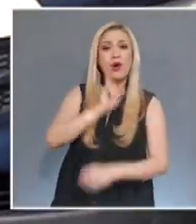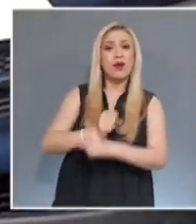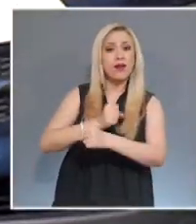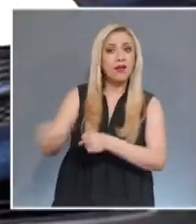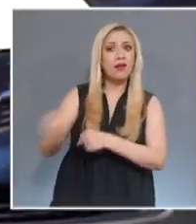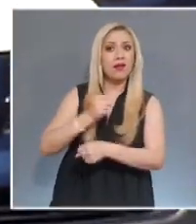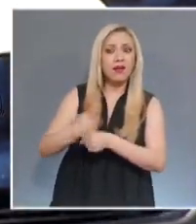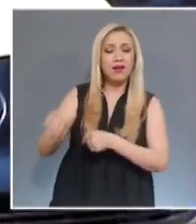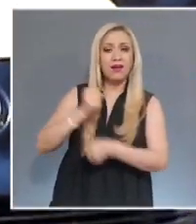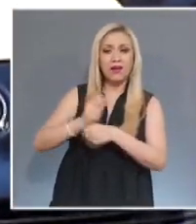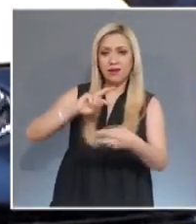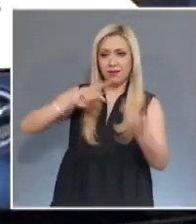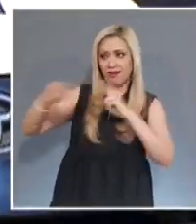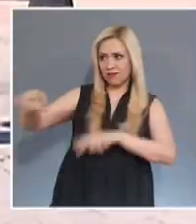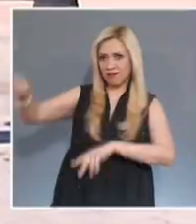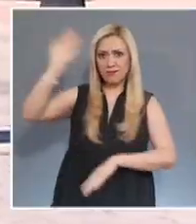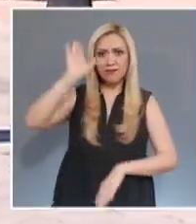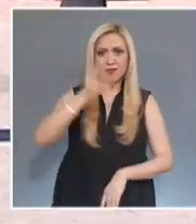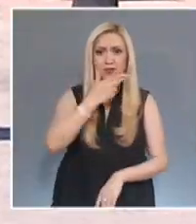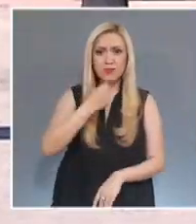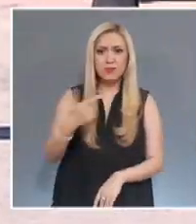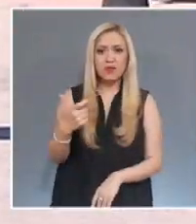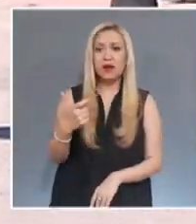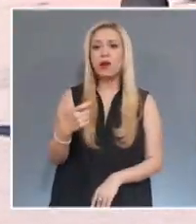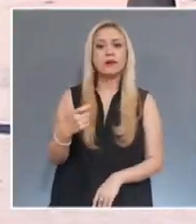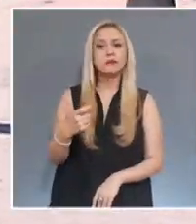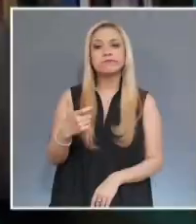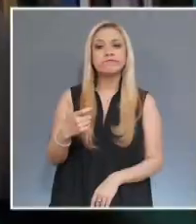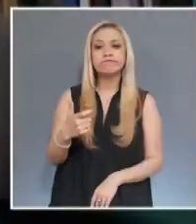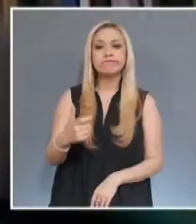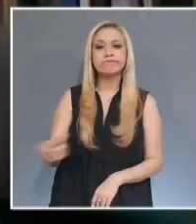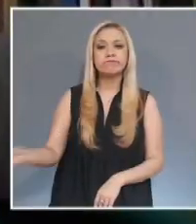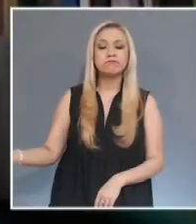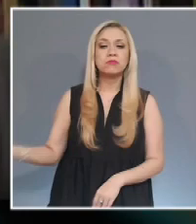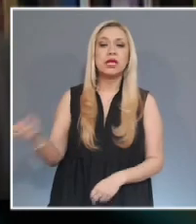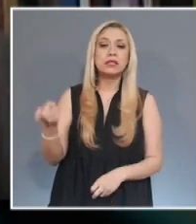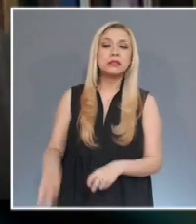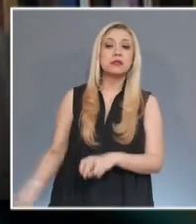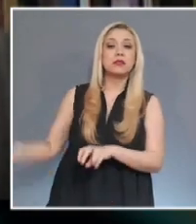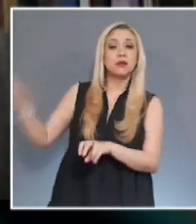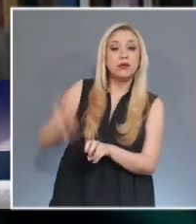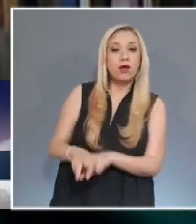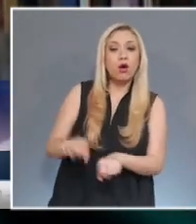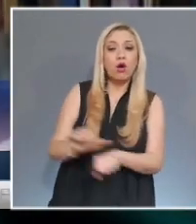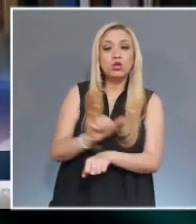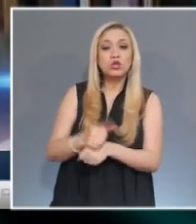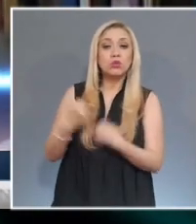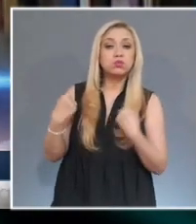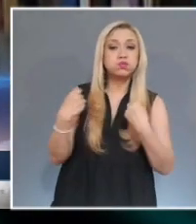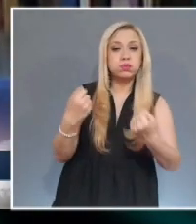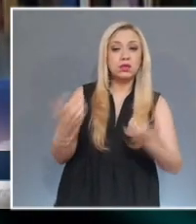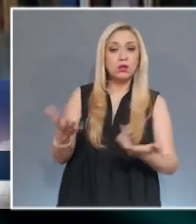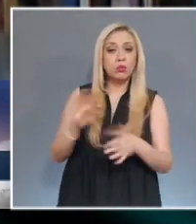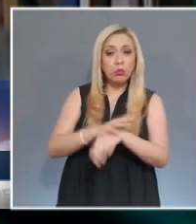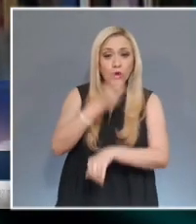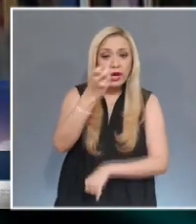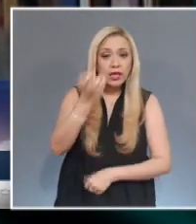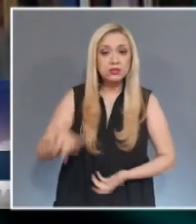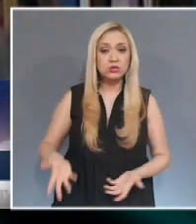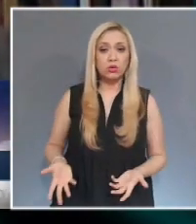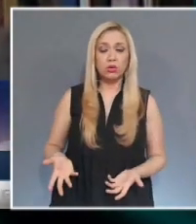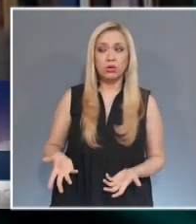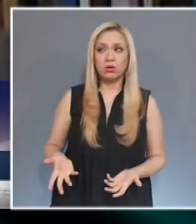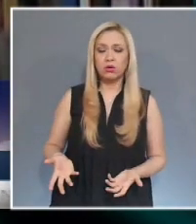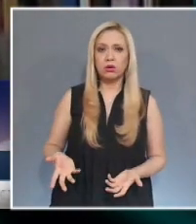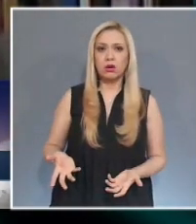ese contexto fue obligada a subir al automóvil. Entonces ese panorama a mí me abrió